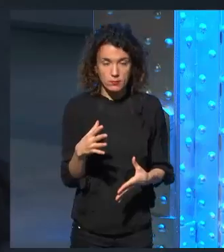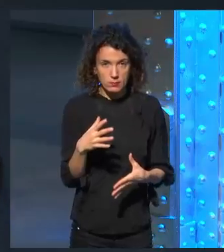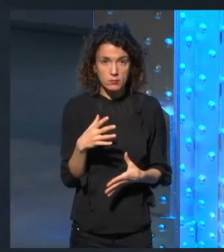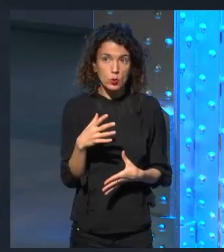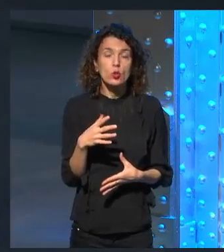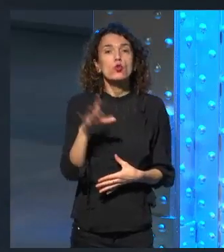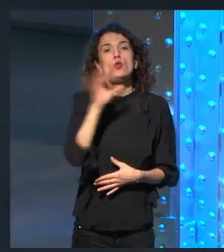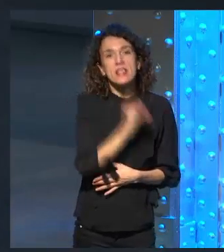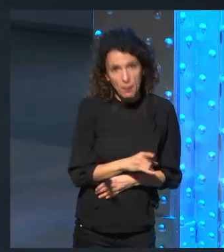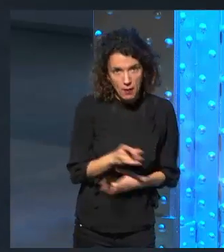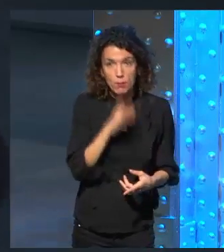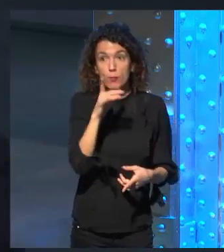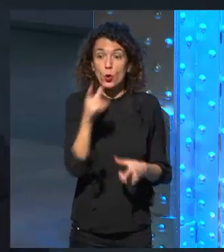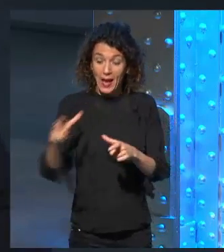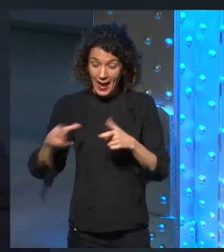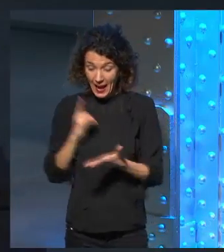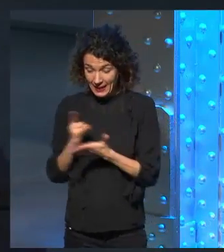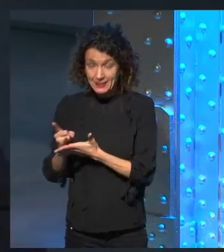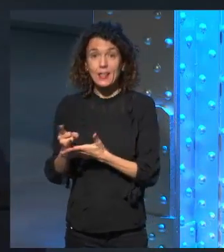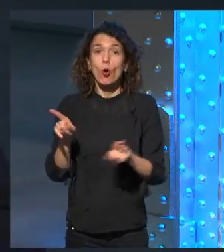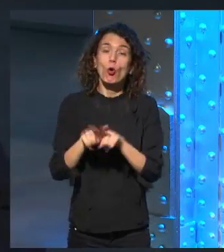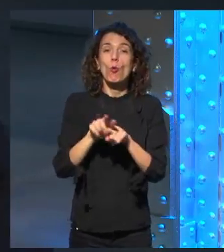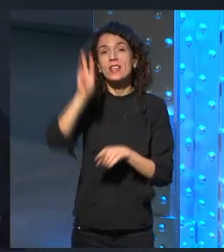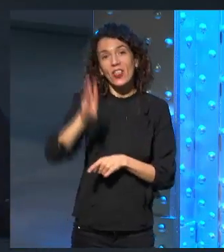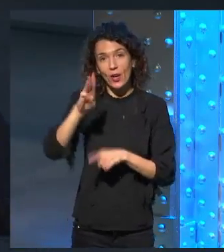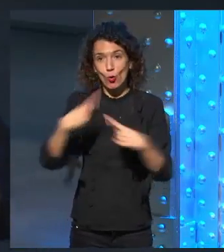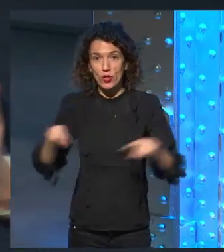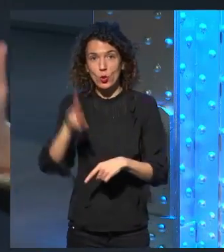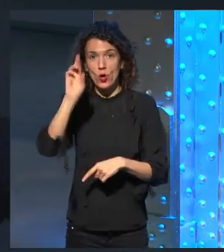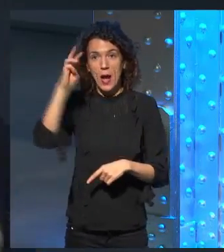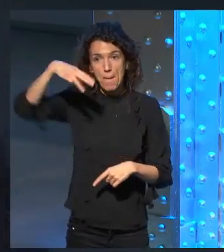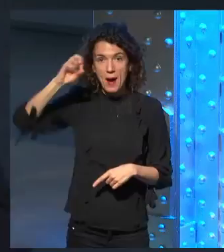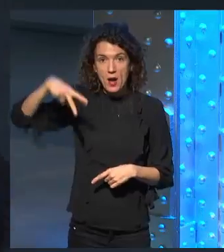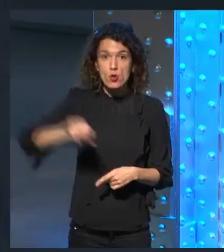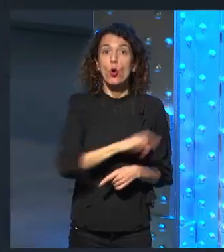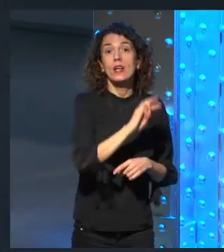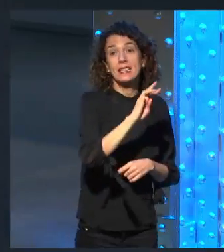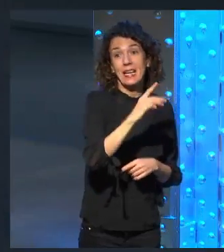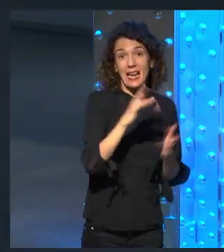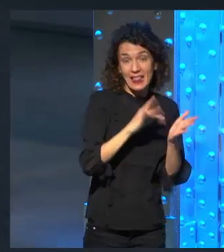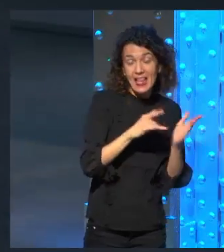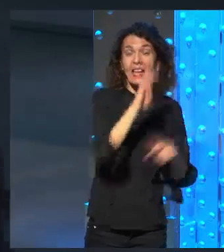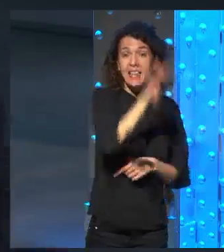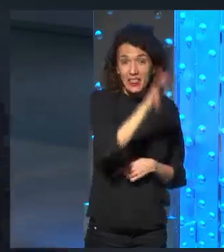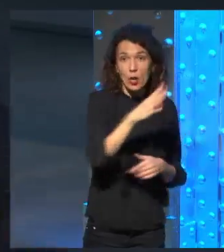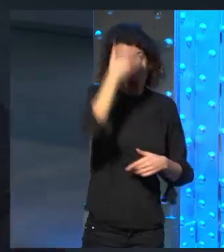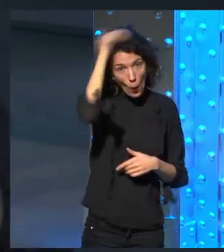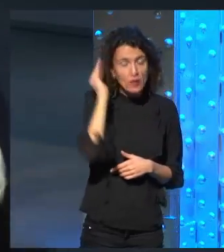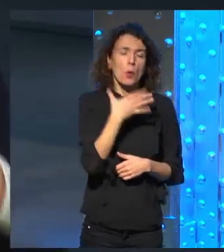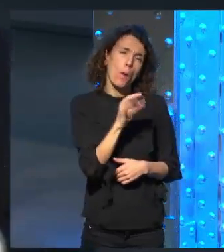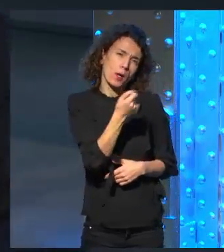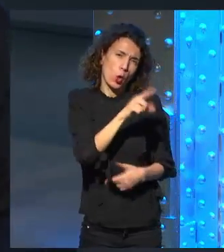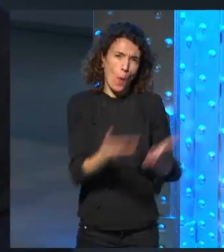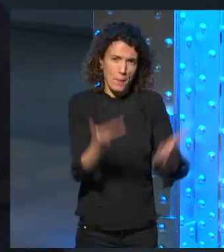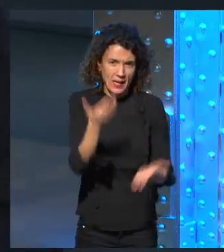está mal, porque el entrecot sería el tercero de Rachmaninoff, y bueno, las lentejas no va a ser el tercero de Bartók, pero podemos tirarlo por ahí.